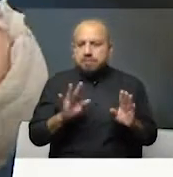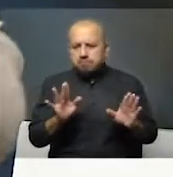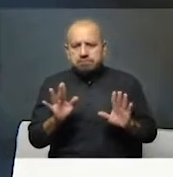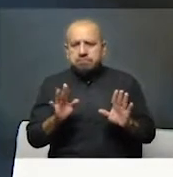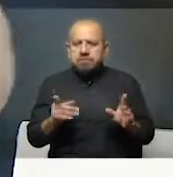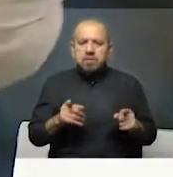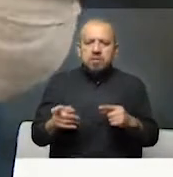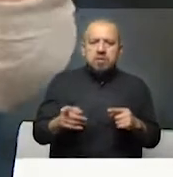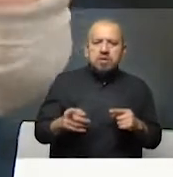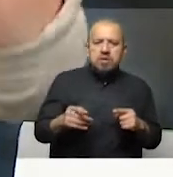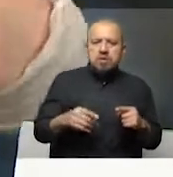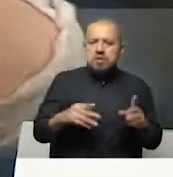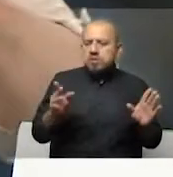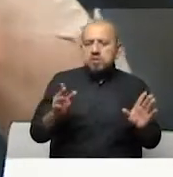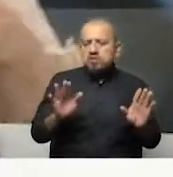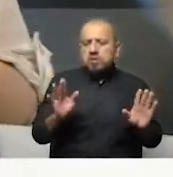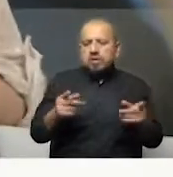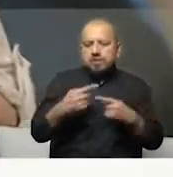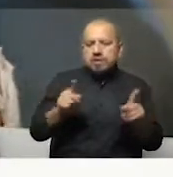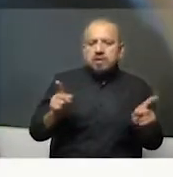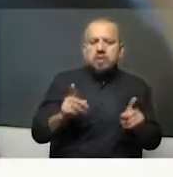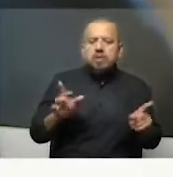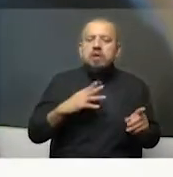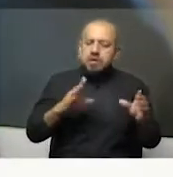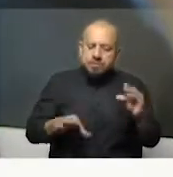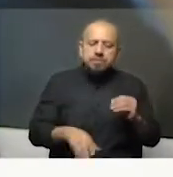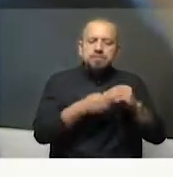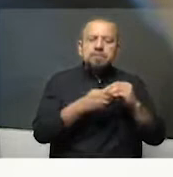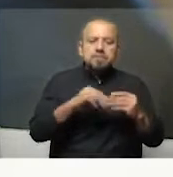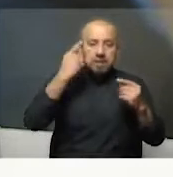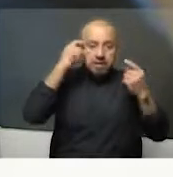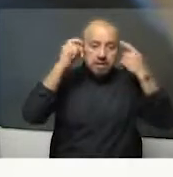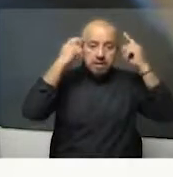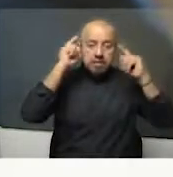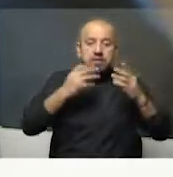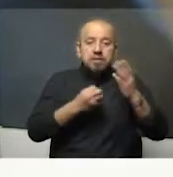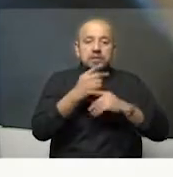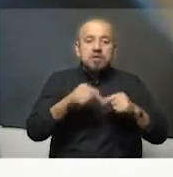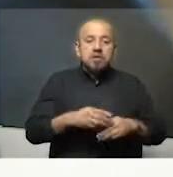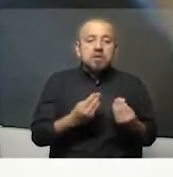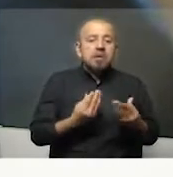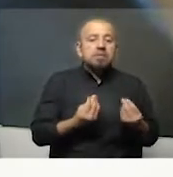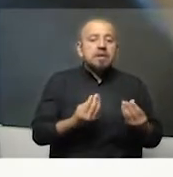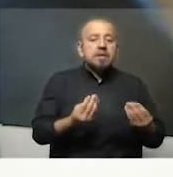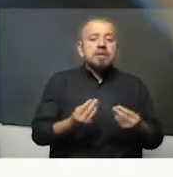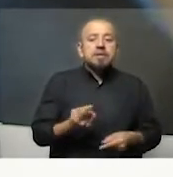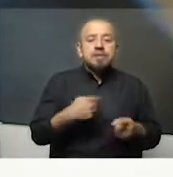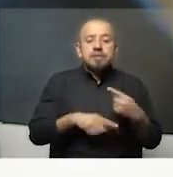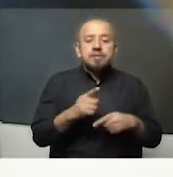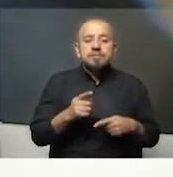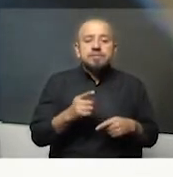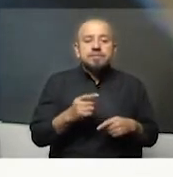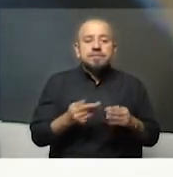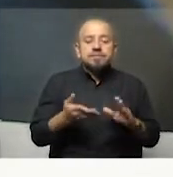de la medicina holopática cortada no nada era complementario Pero había muchas cosas que se resolvían en mi casa con la planta pero creo que lo más